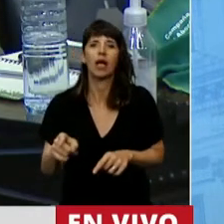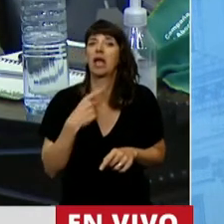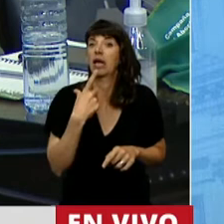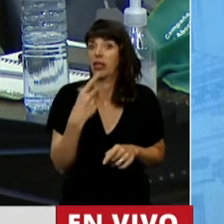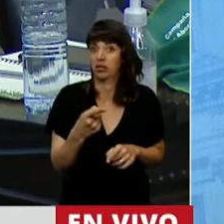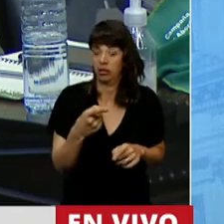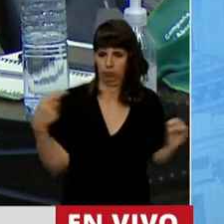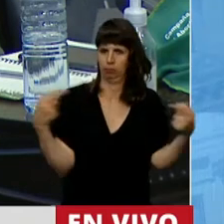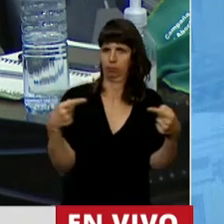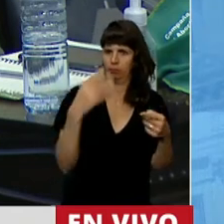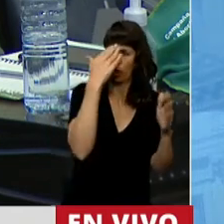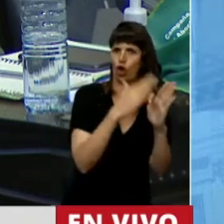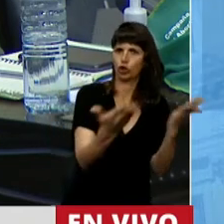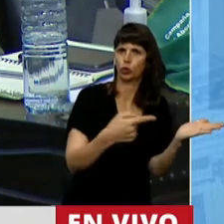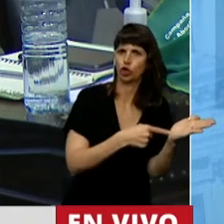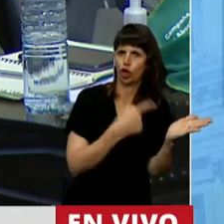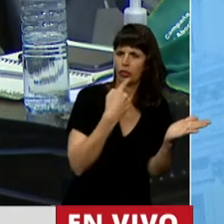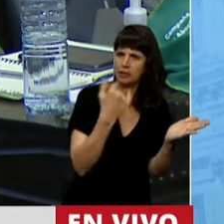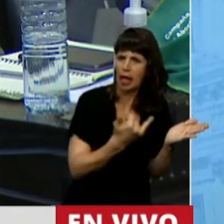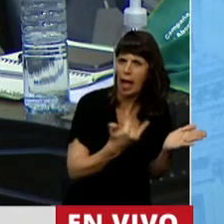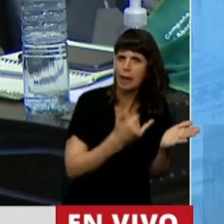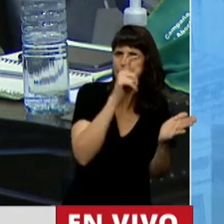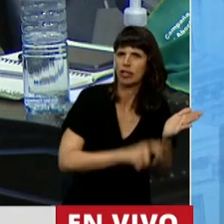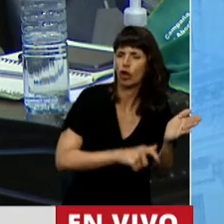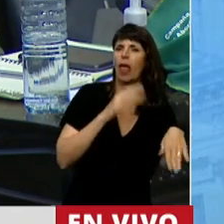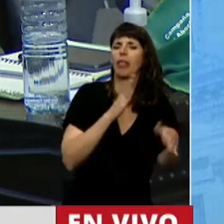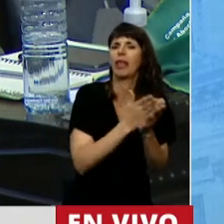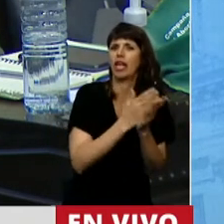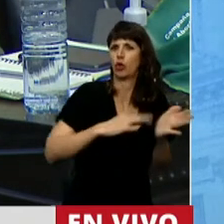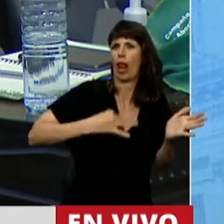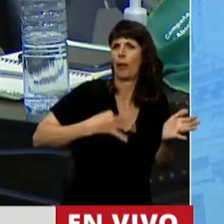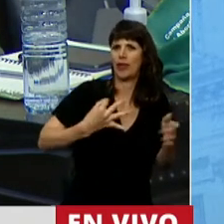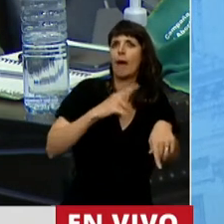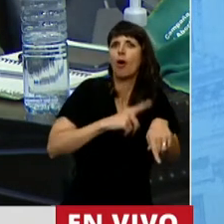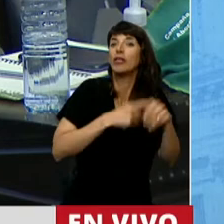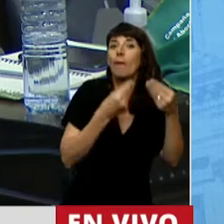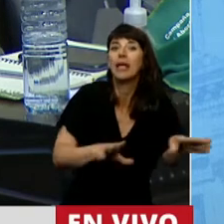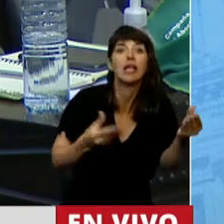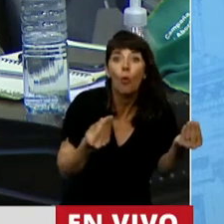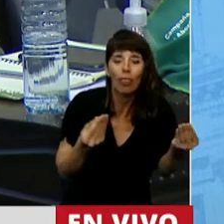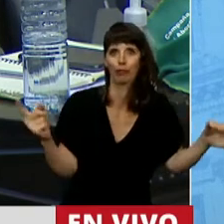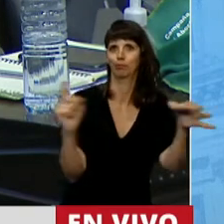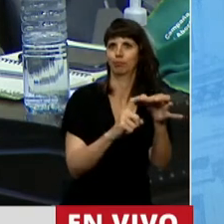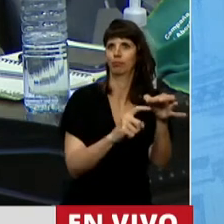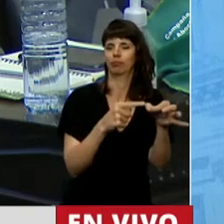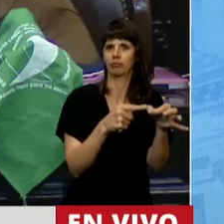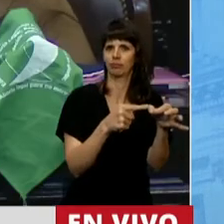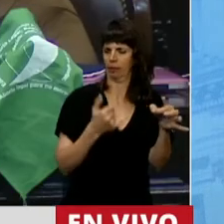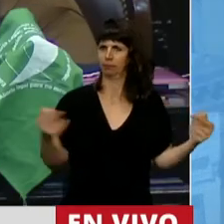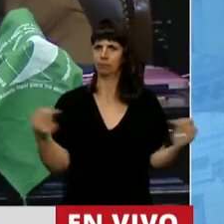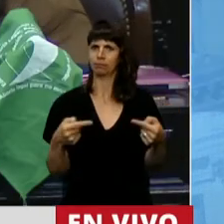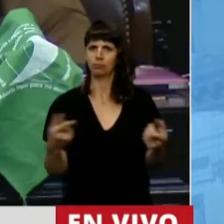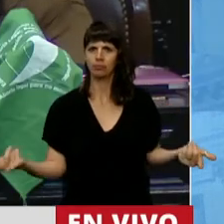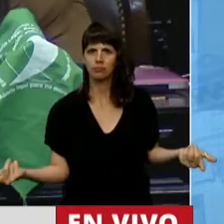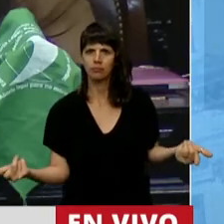la Constitución desde el momento de la concepción y se contradice abiertamente a la norma